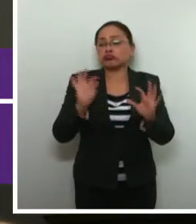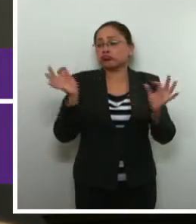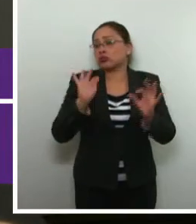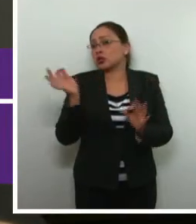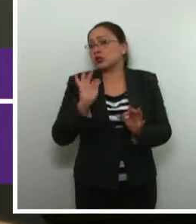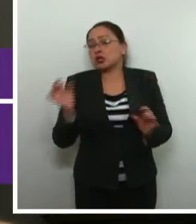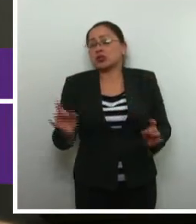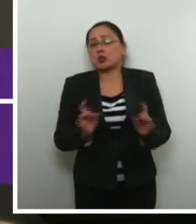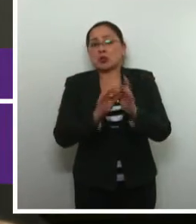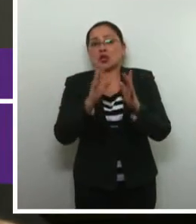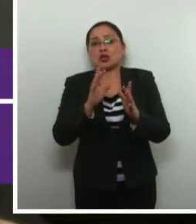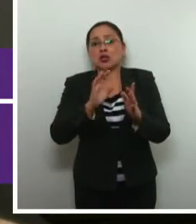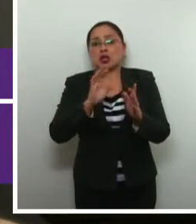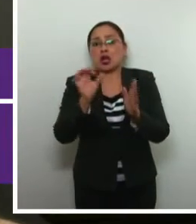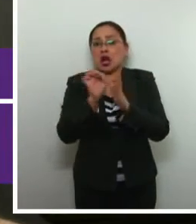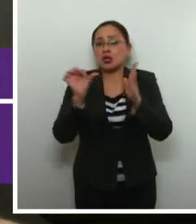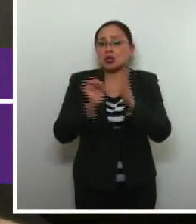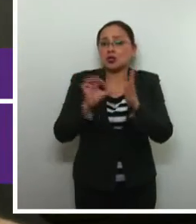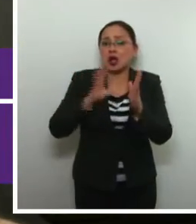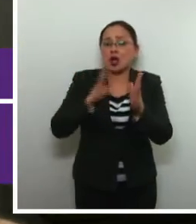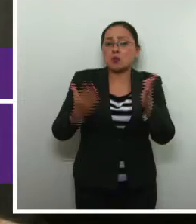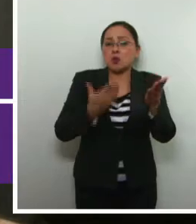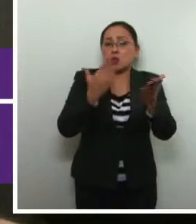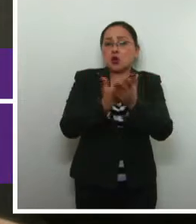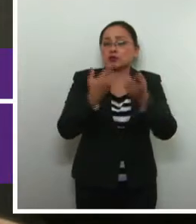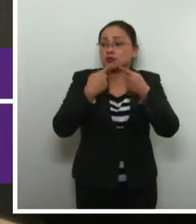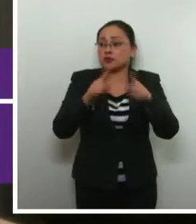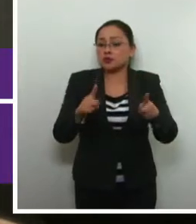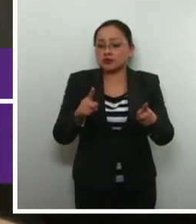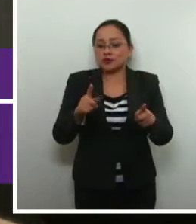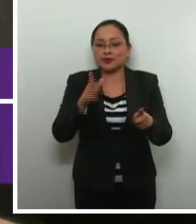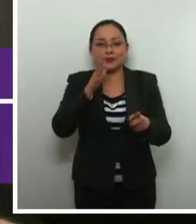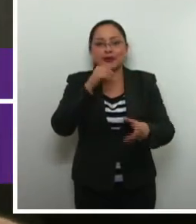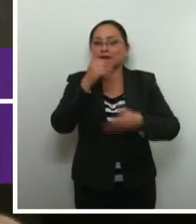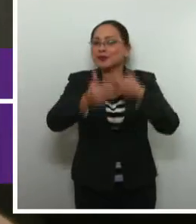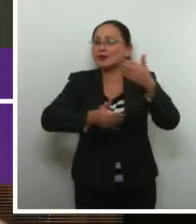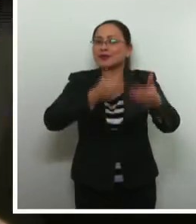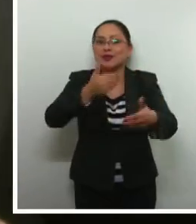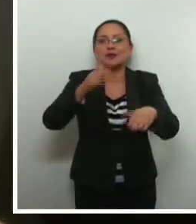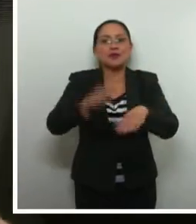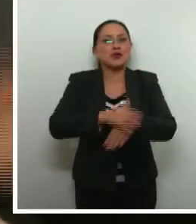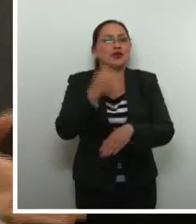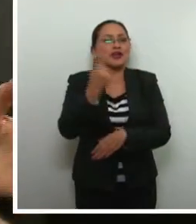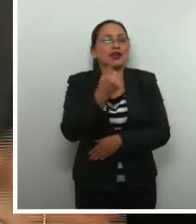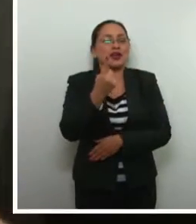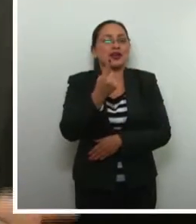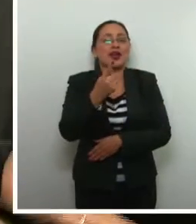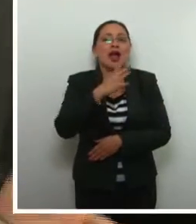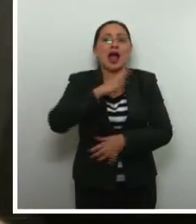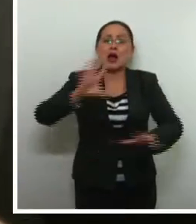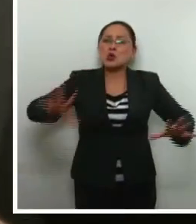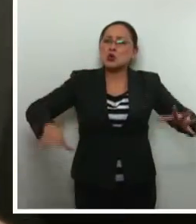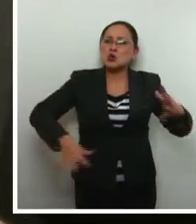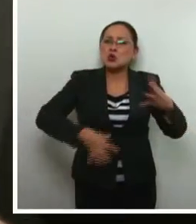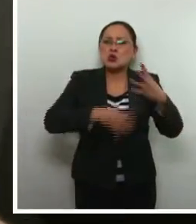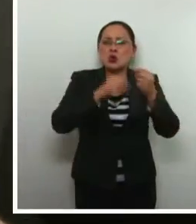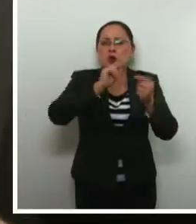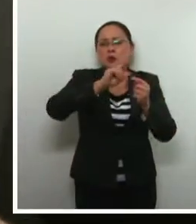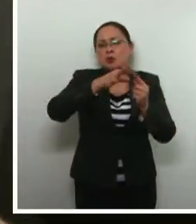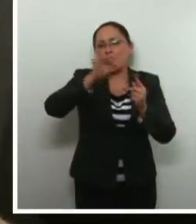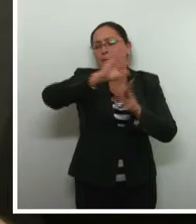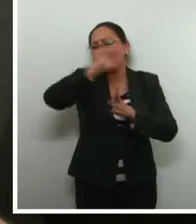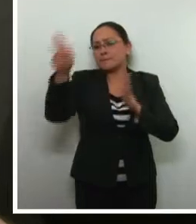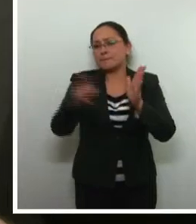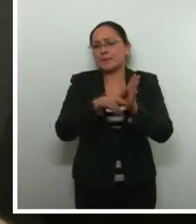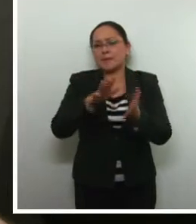partes o artículos tuviera alguna propuesta distinta, ya no procede en tanto que la mega reserva fue votada por